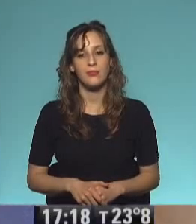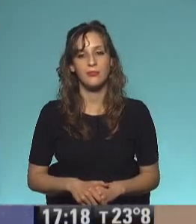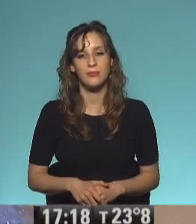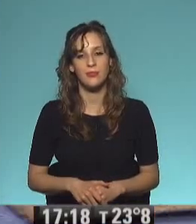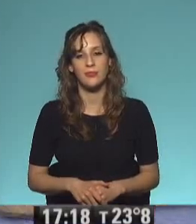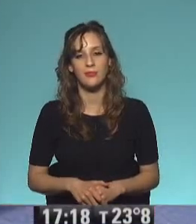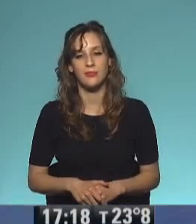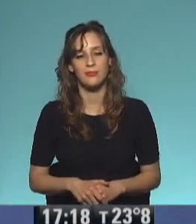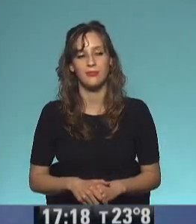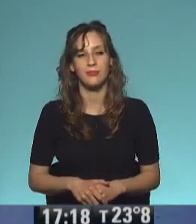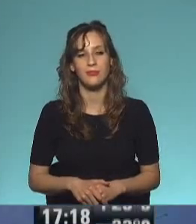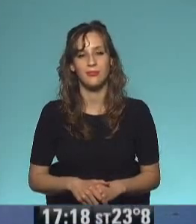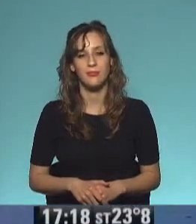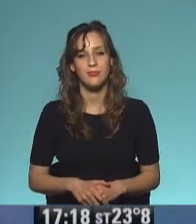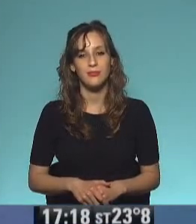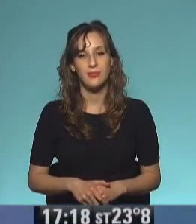¡Ah! ¡Ah!